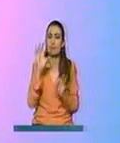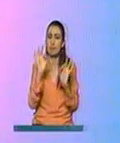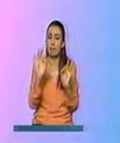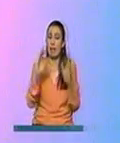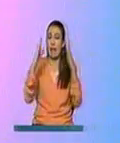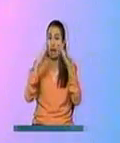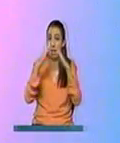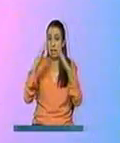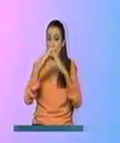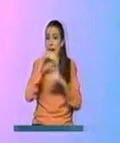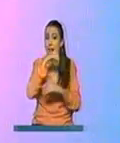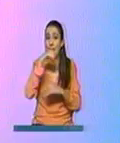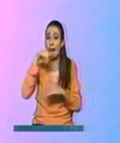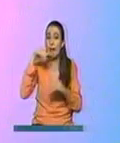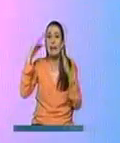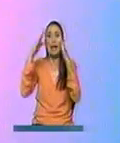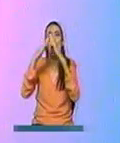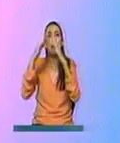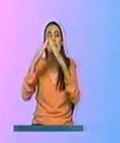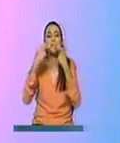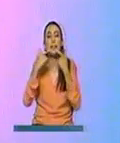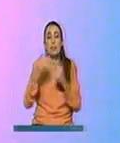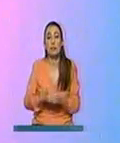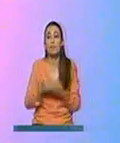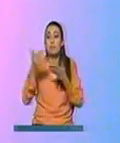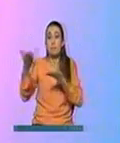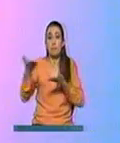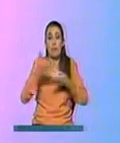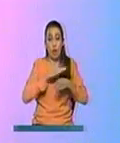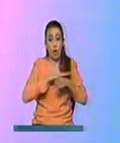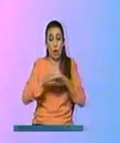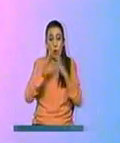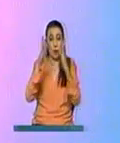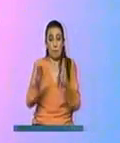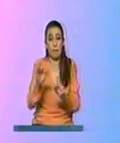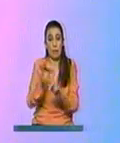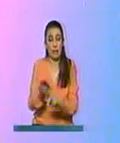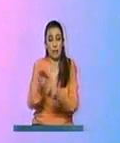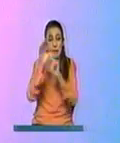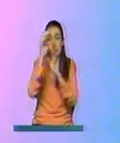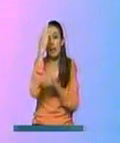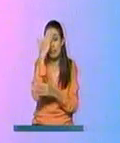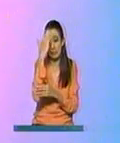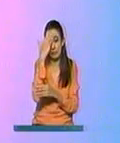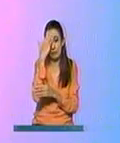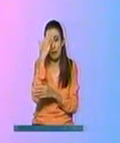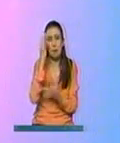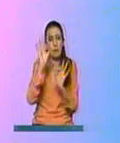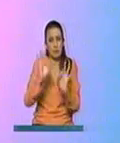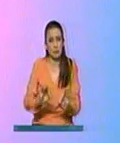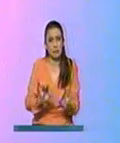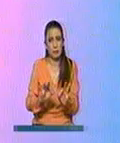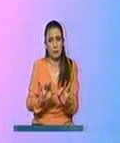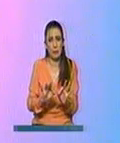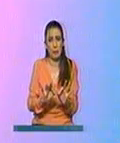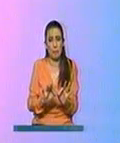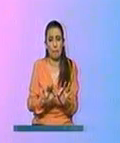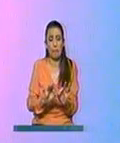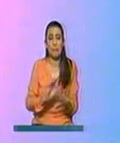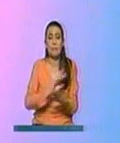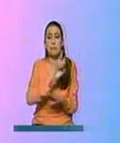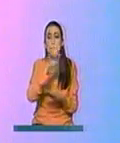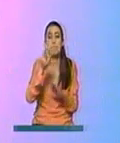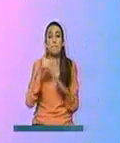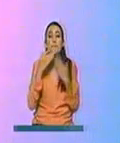ellos, y para hablar sobre este tema, contamos con la presencia de invitados que conocen de manera muy puntual